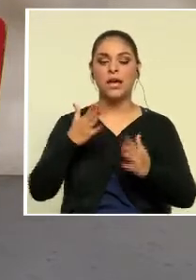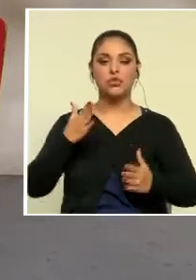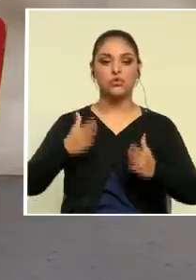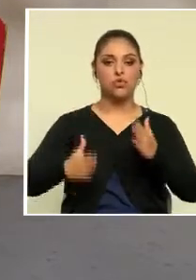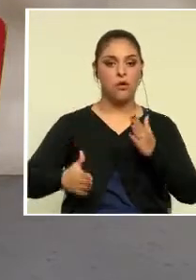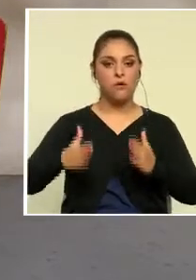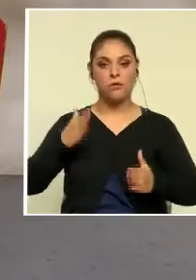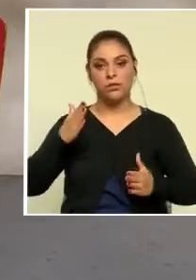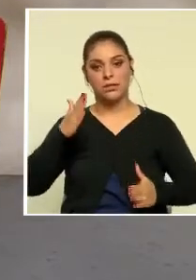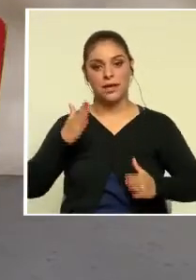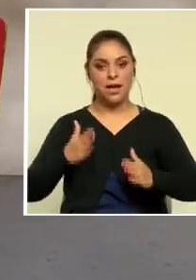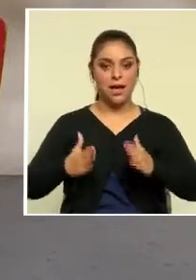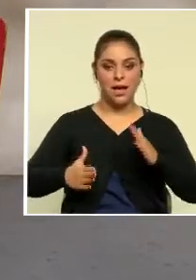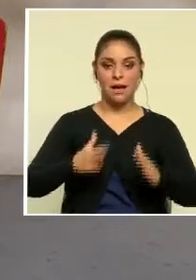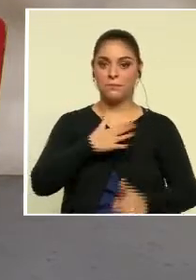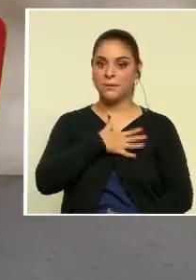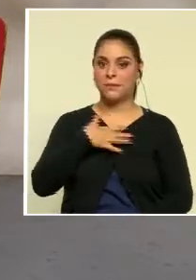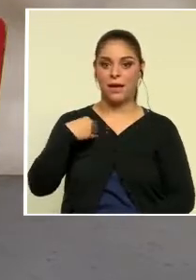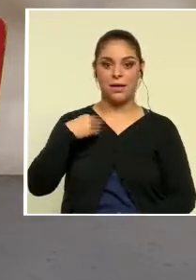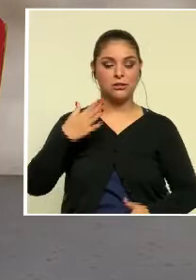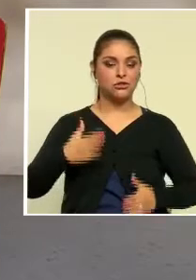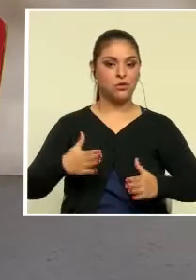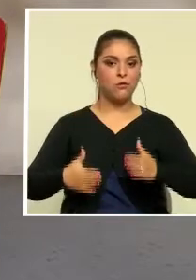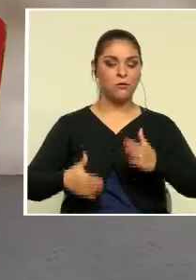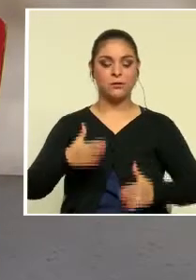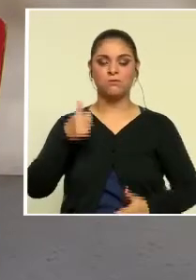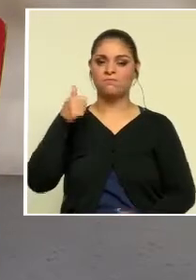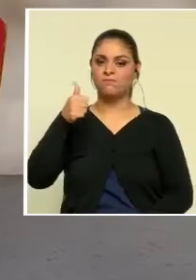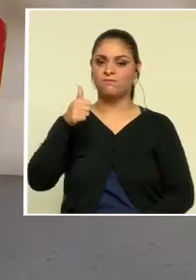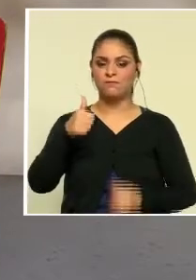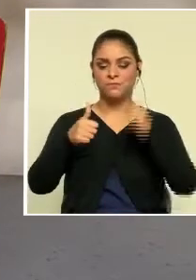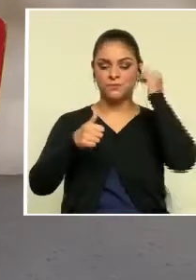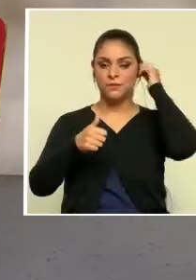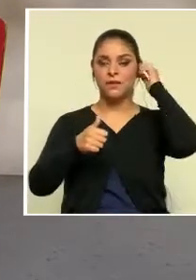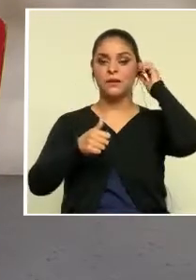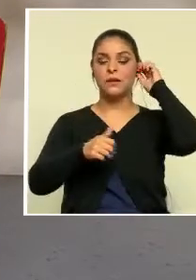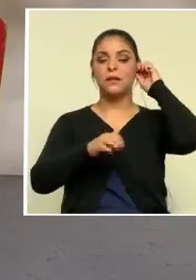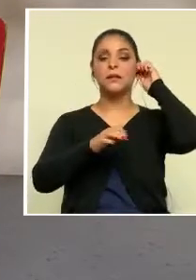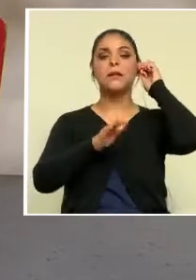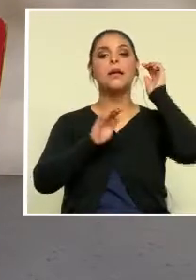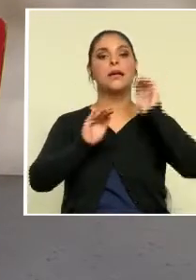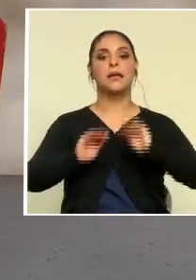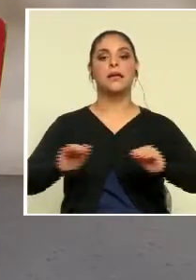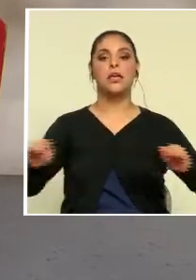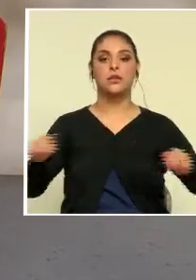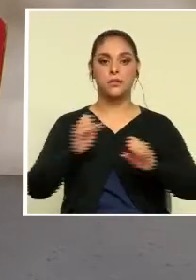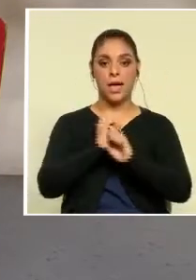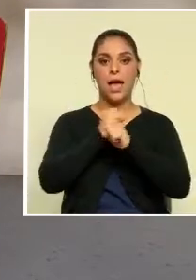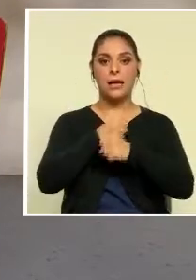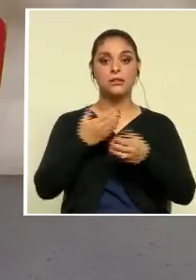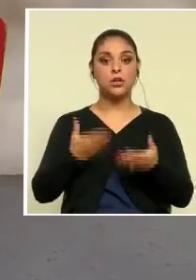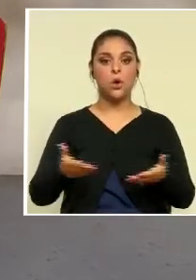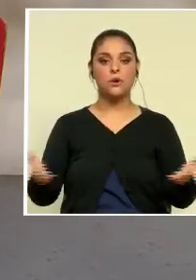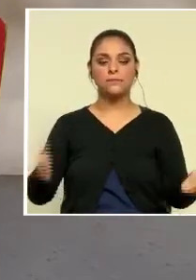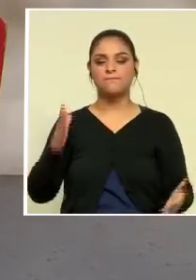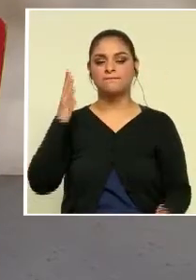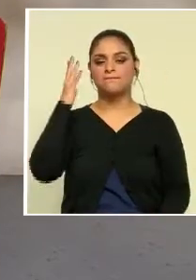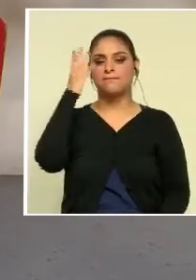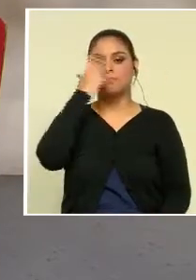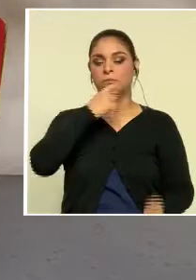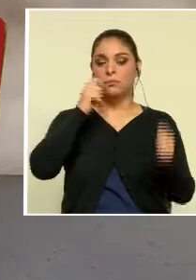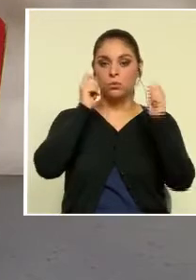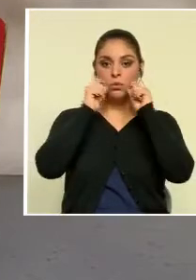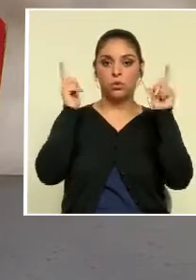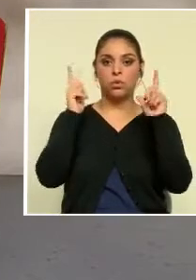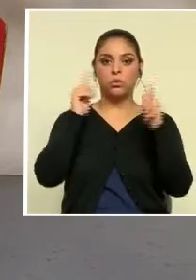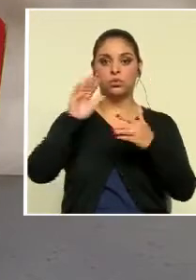jurado y eso me encanta robótica me encanta es fabuloso los niños y las niñas hacen cosas espectaculares con